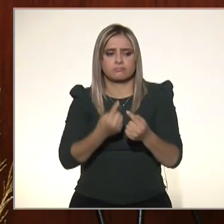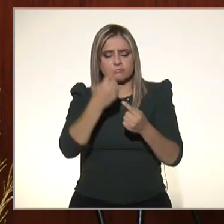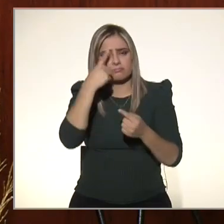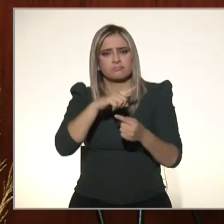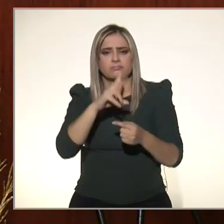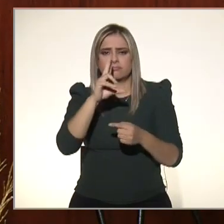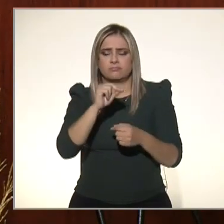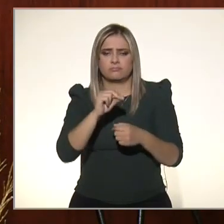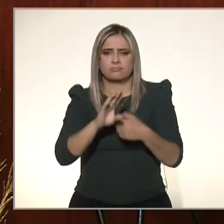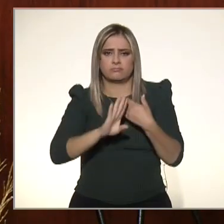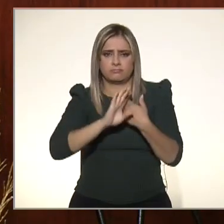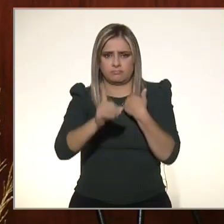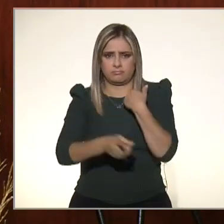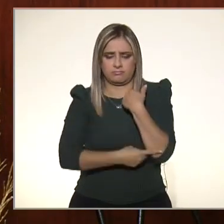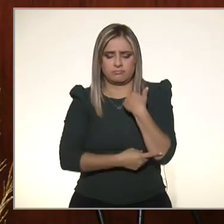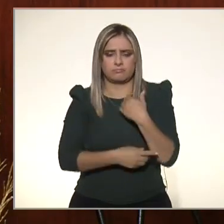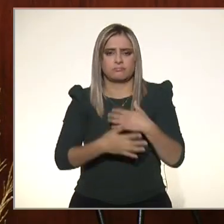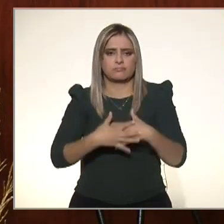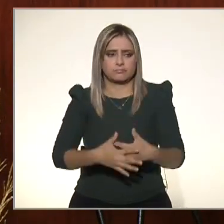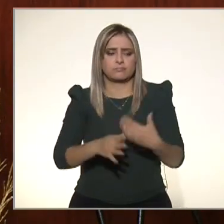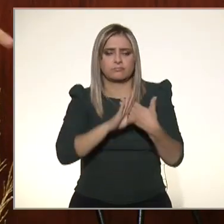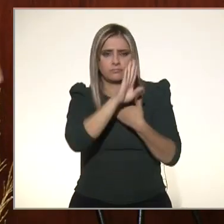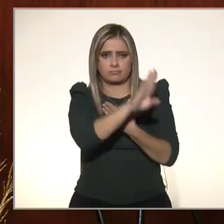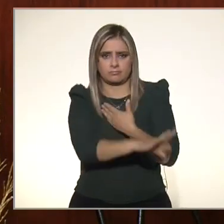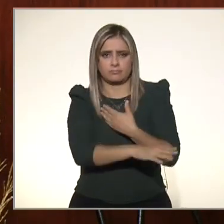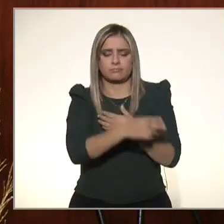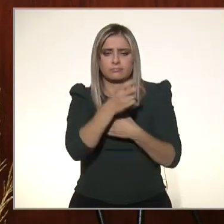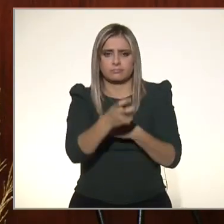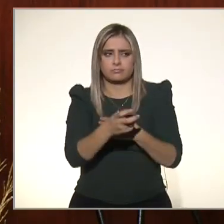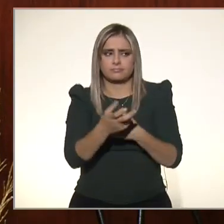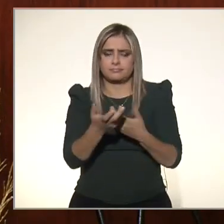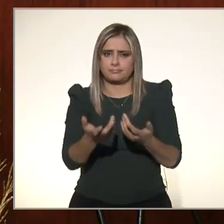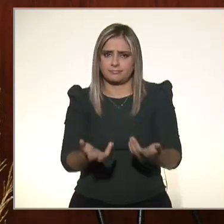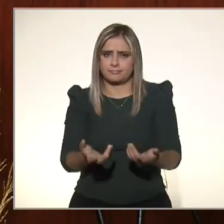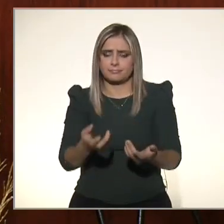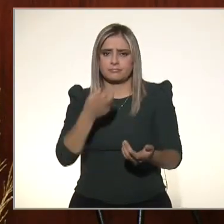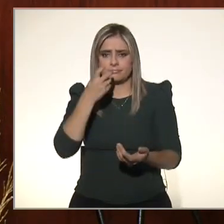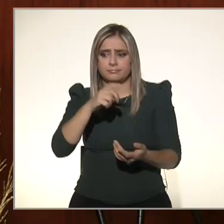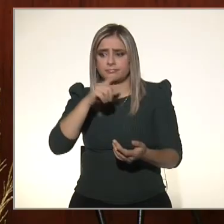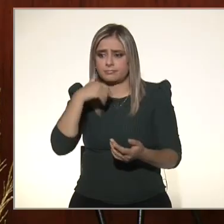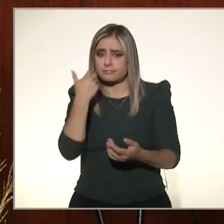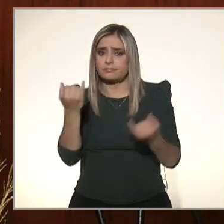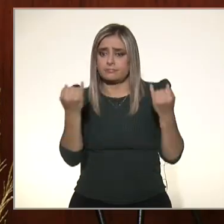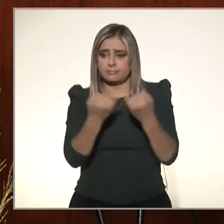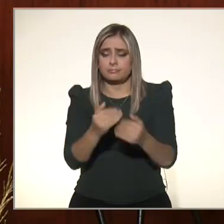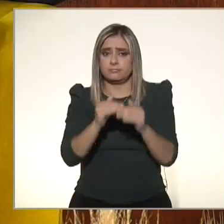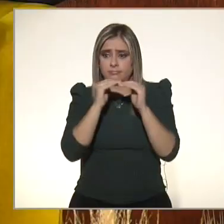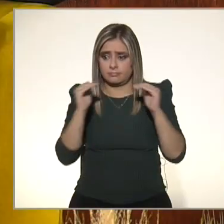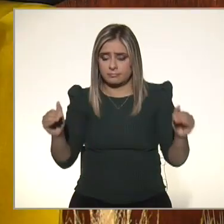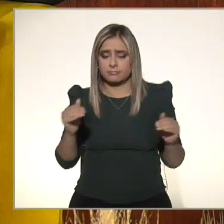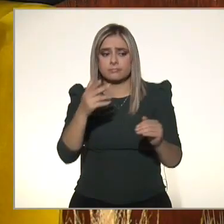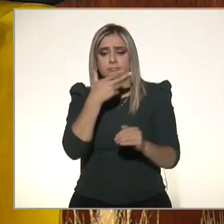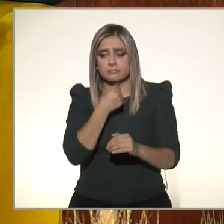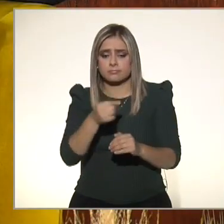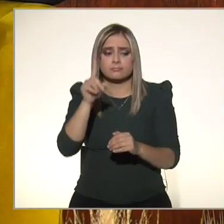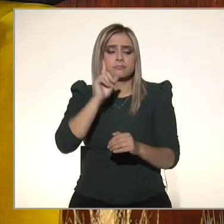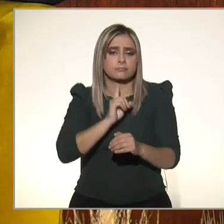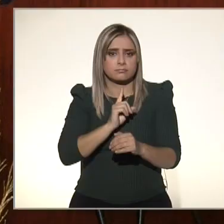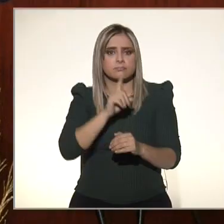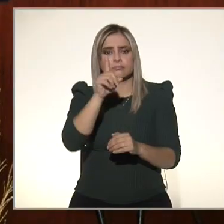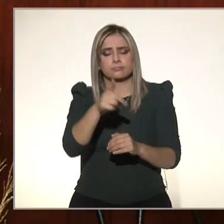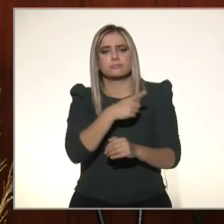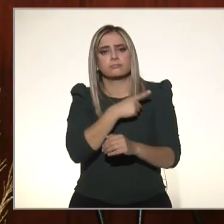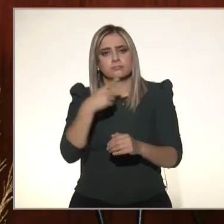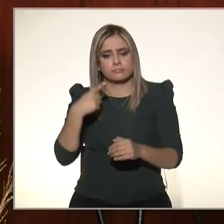implante hormonal? Es decir, si nosotros vamos a buscar equidad, también tenemos que ser